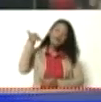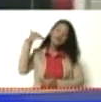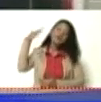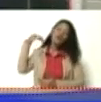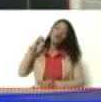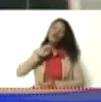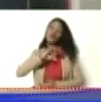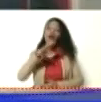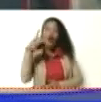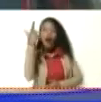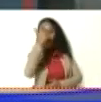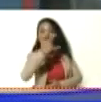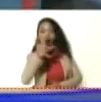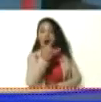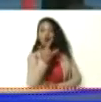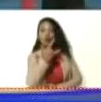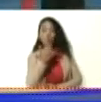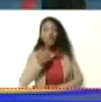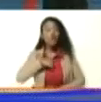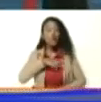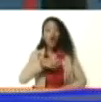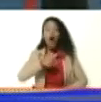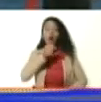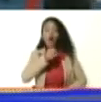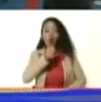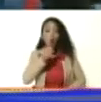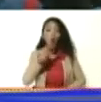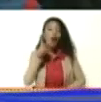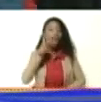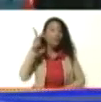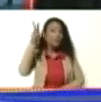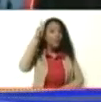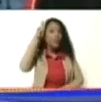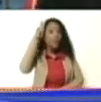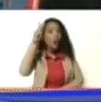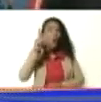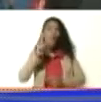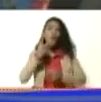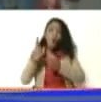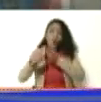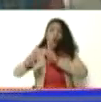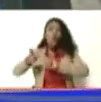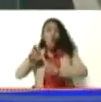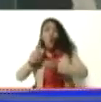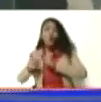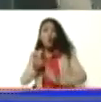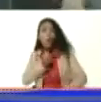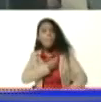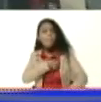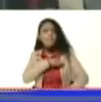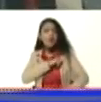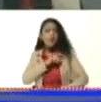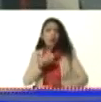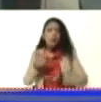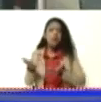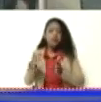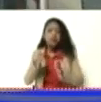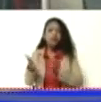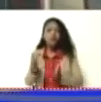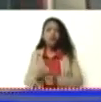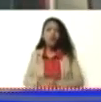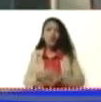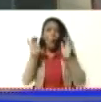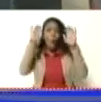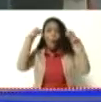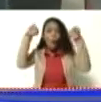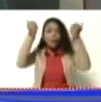africanos, nuestros abuelos indios y uno que otro abuelo español, holandés